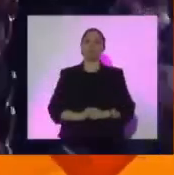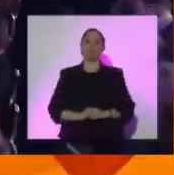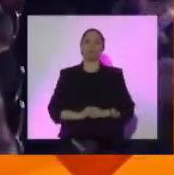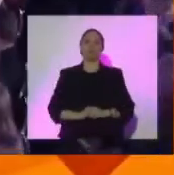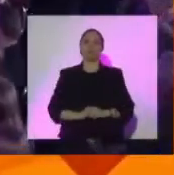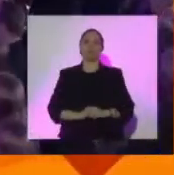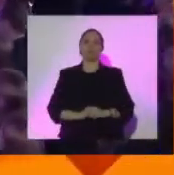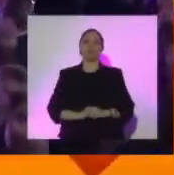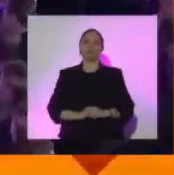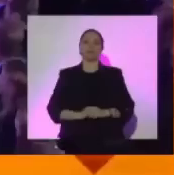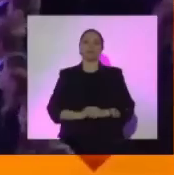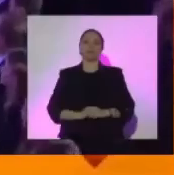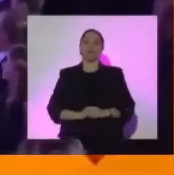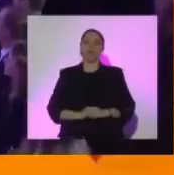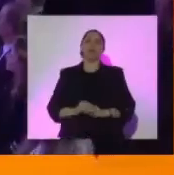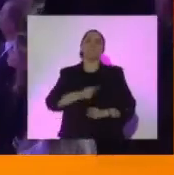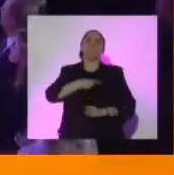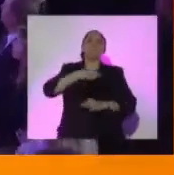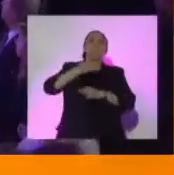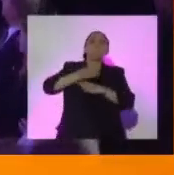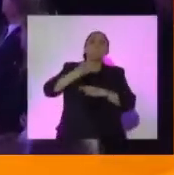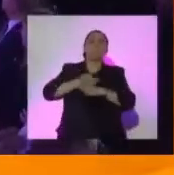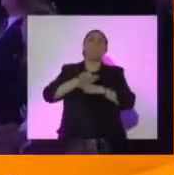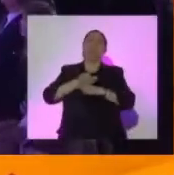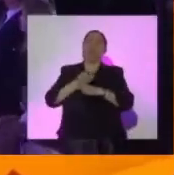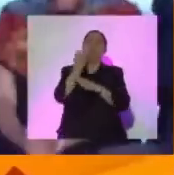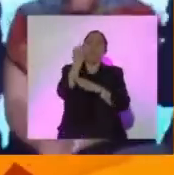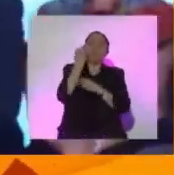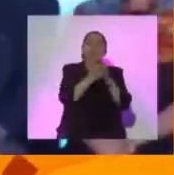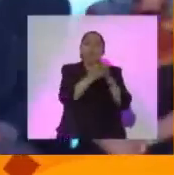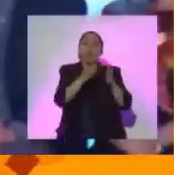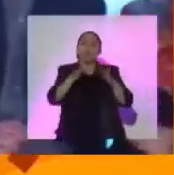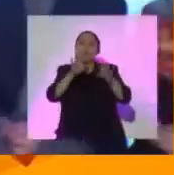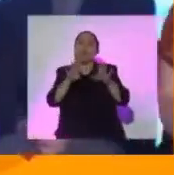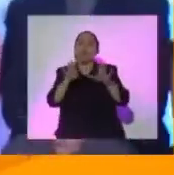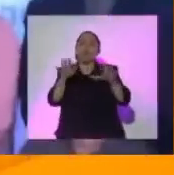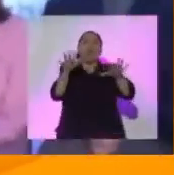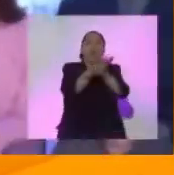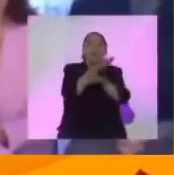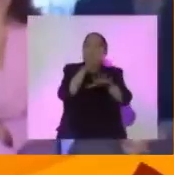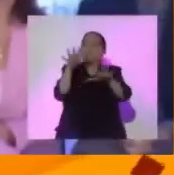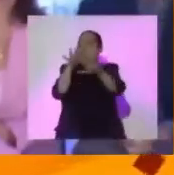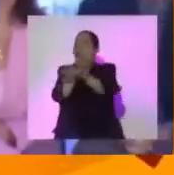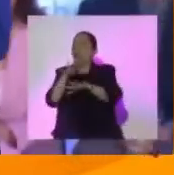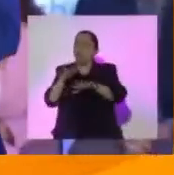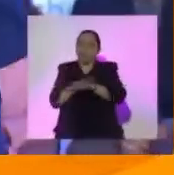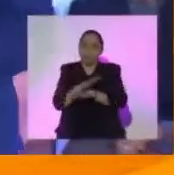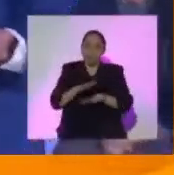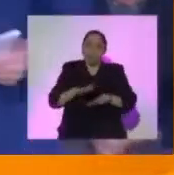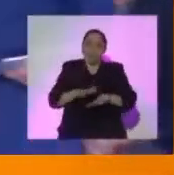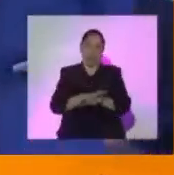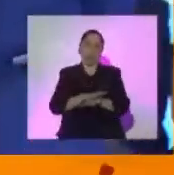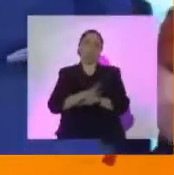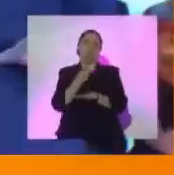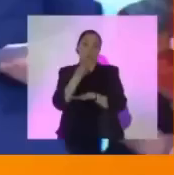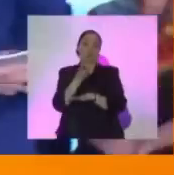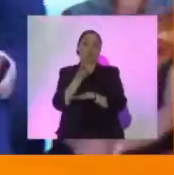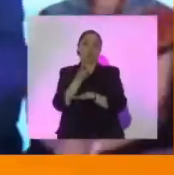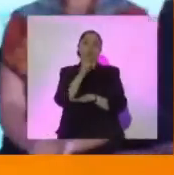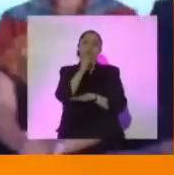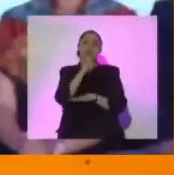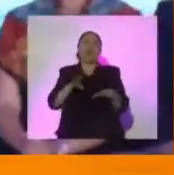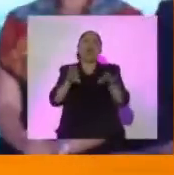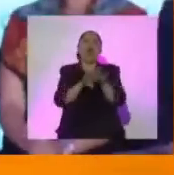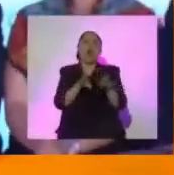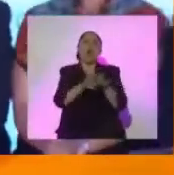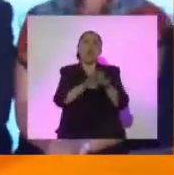o sí estaba Beatriz paredes no la alcancé a ver pero el que sí le garantizas un lugar es a a Enrique